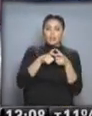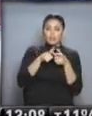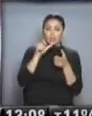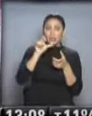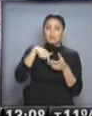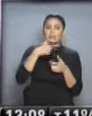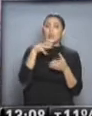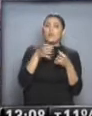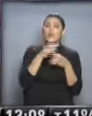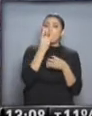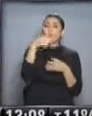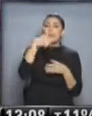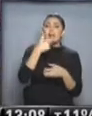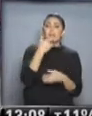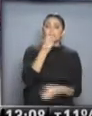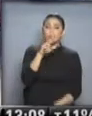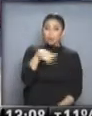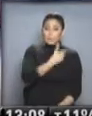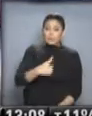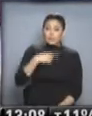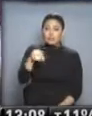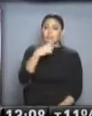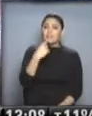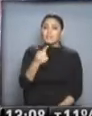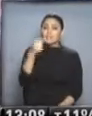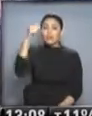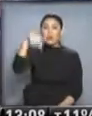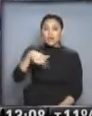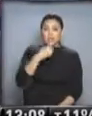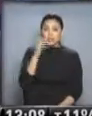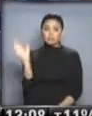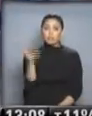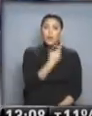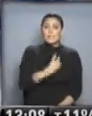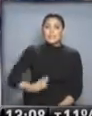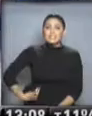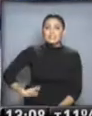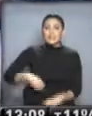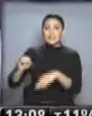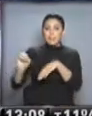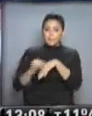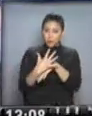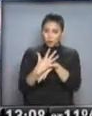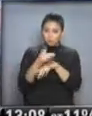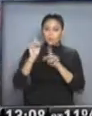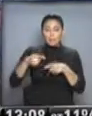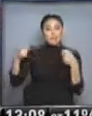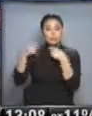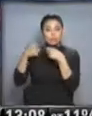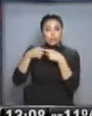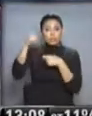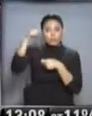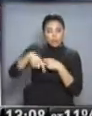quienes advirtieron que el día de hoy cuando todos los presidentes del mercosur y sus socios se